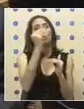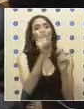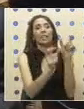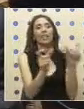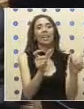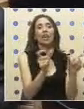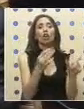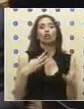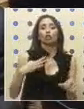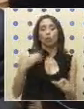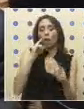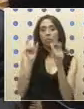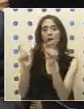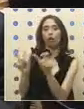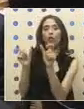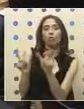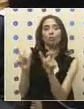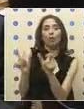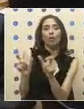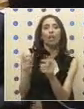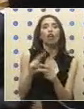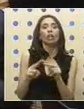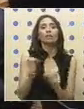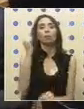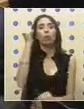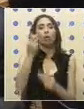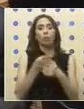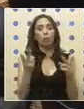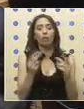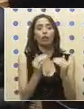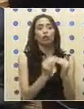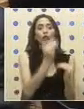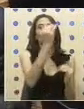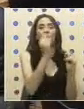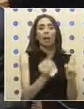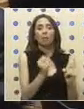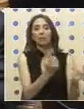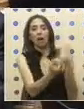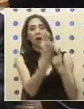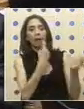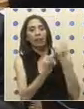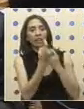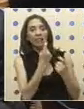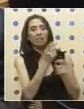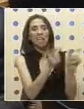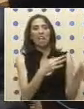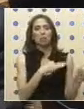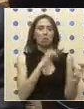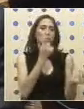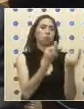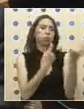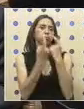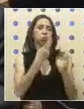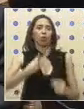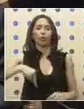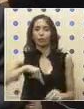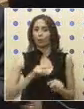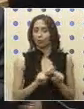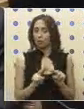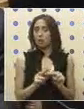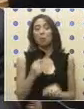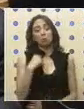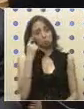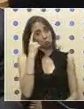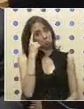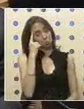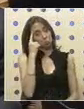ciudadanos respecto a lo que hacen los poderes públicos, lo que hace es aumentar la capacidad crítica y de denostación de los ciudadanos respecto a lo que nosotros hacemos. Yo estoy